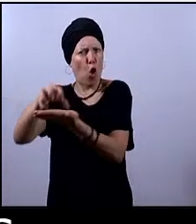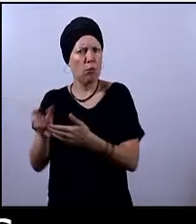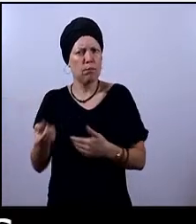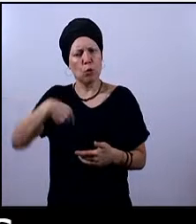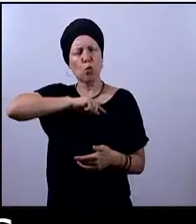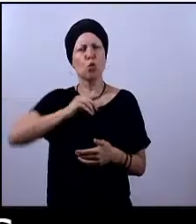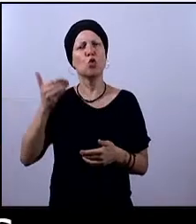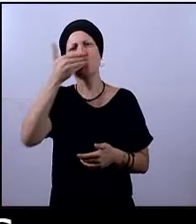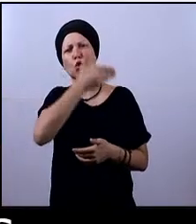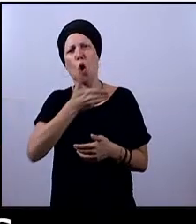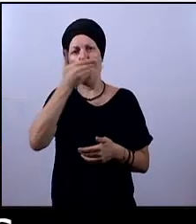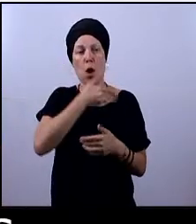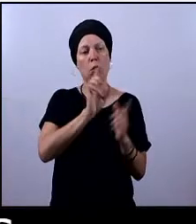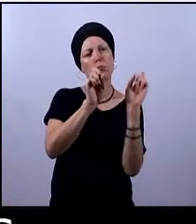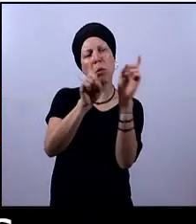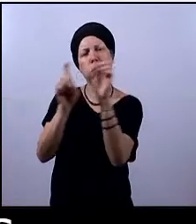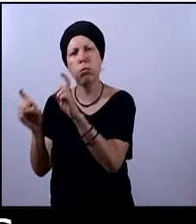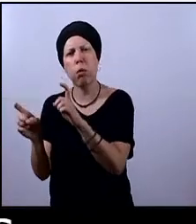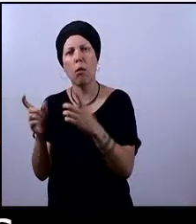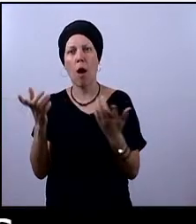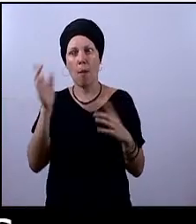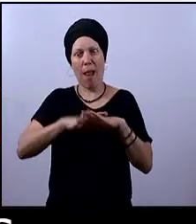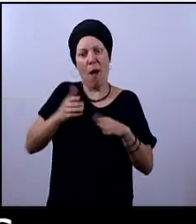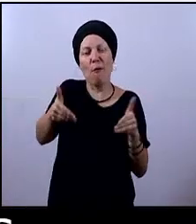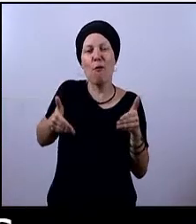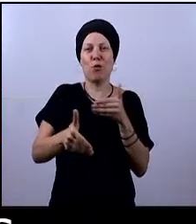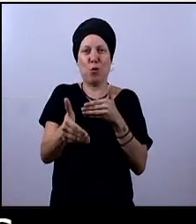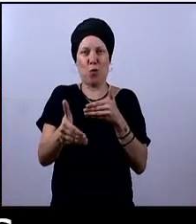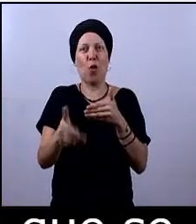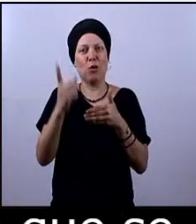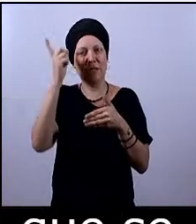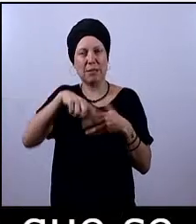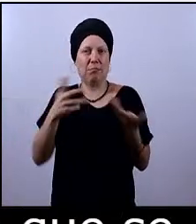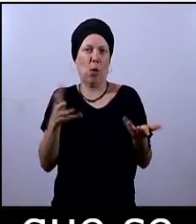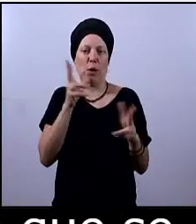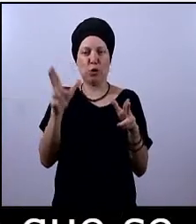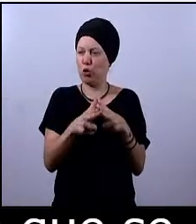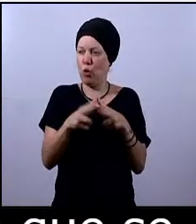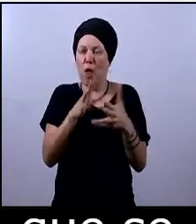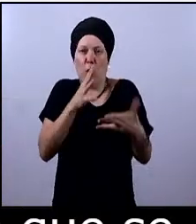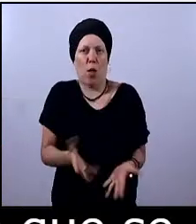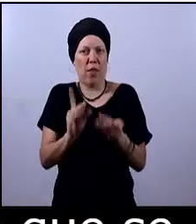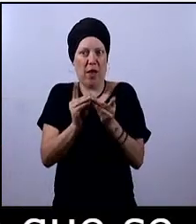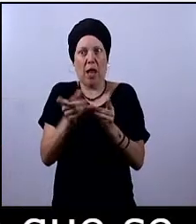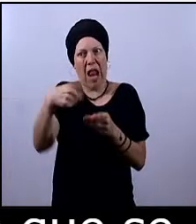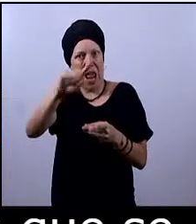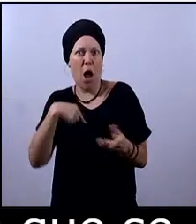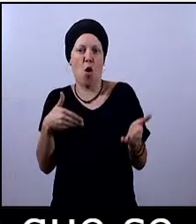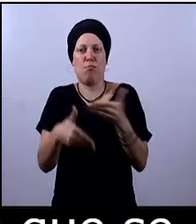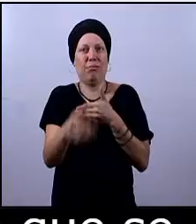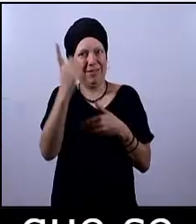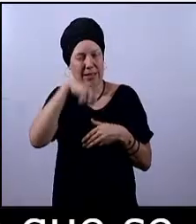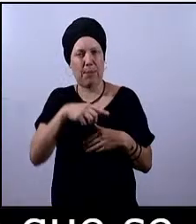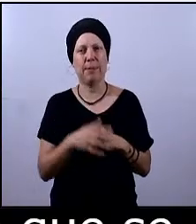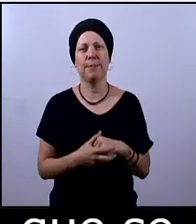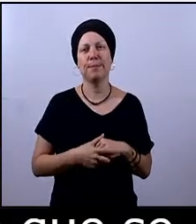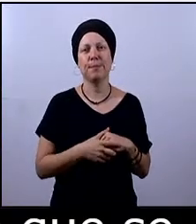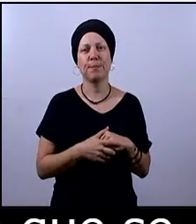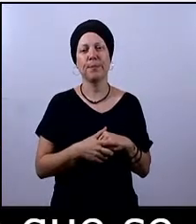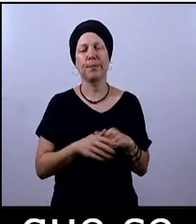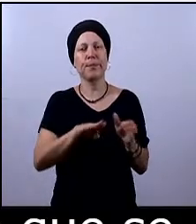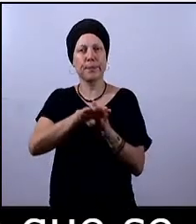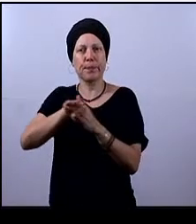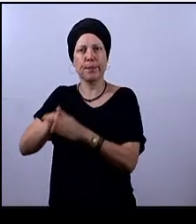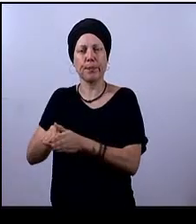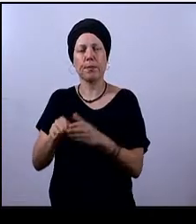nuestros colegios, para que sepan desenvolverse en la actual sociedad digitalizada. En otro orden